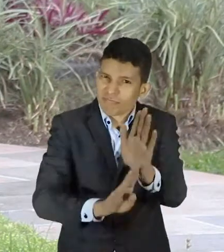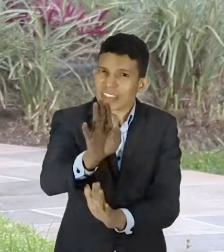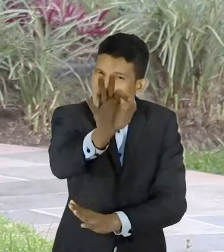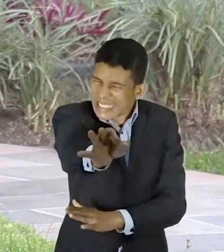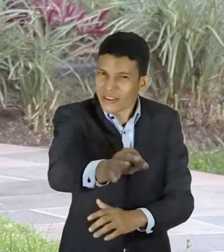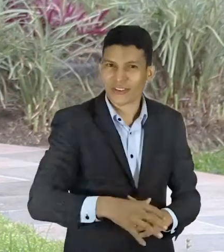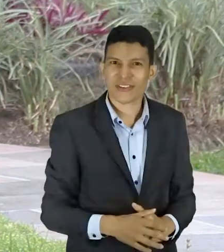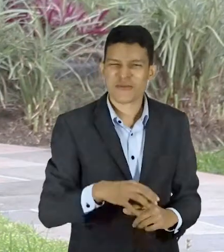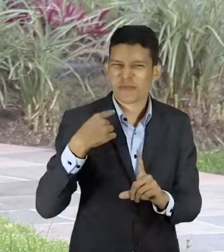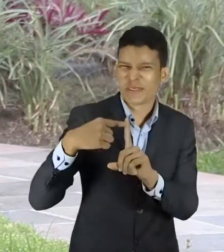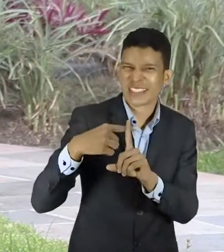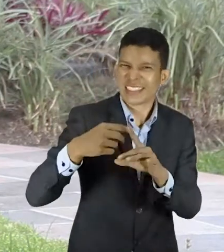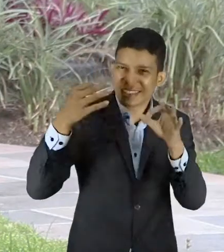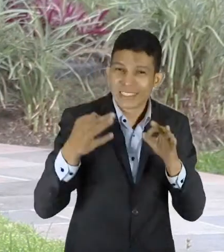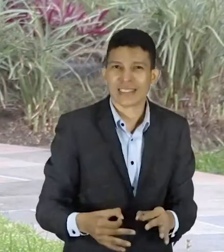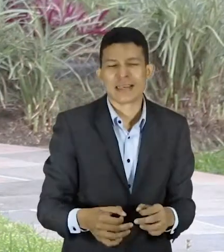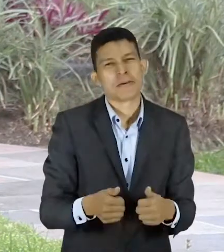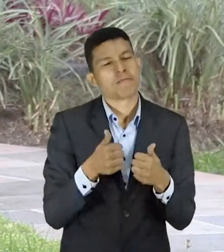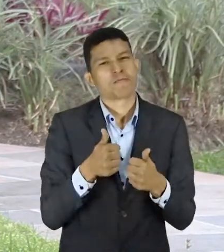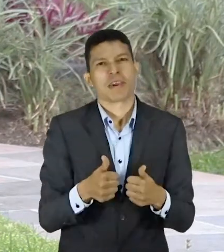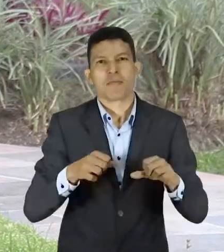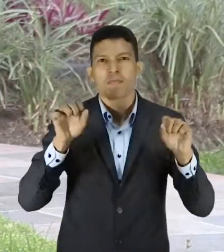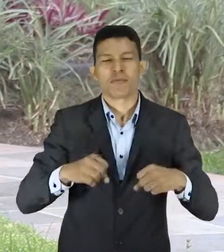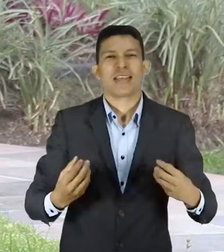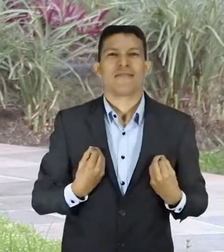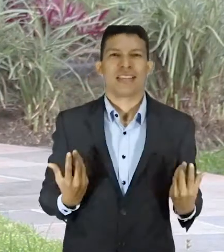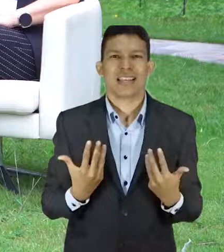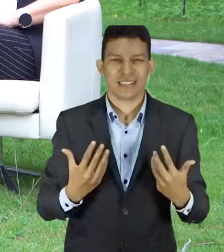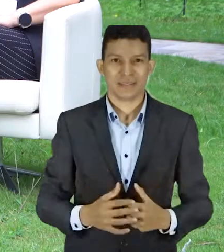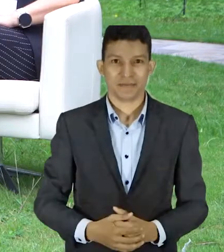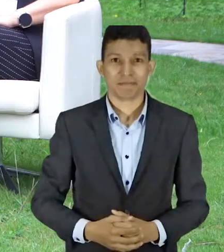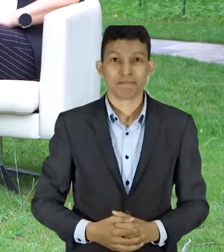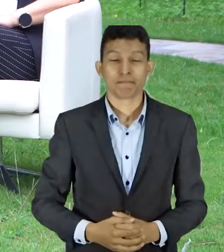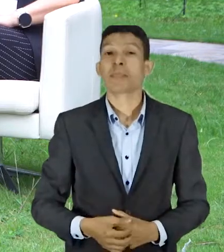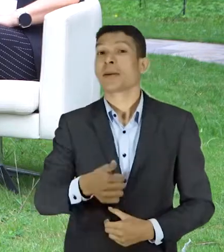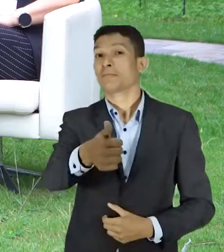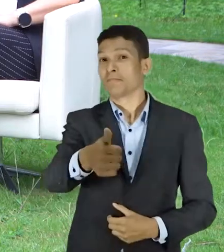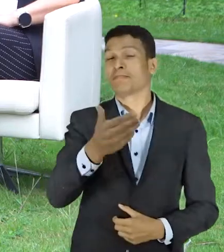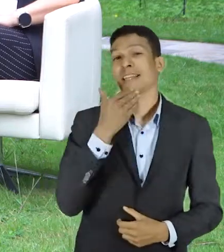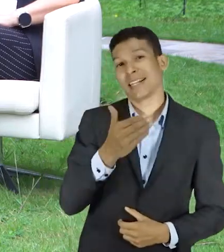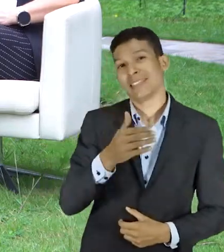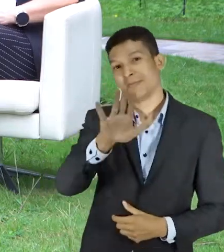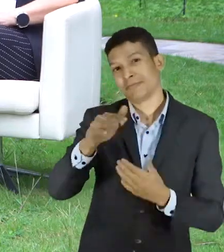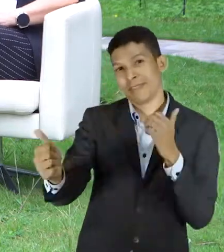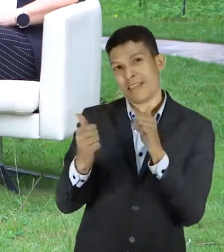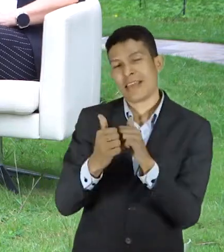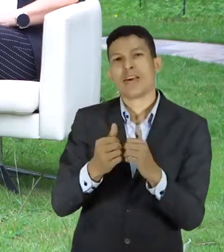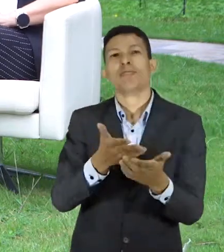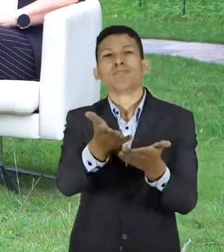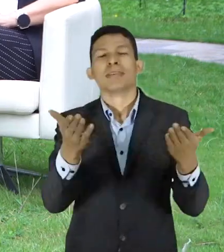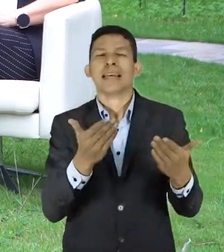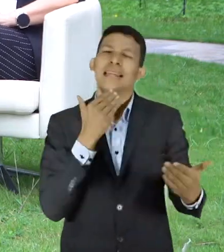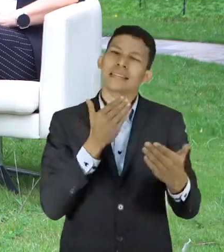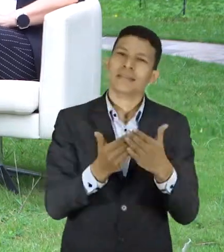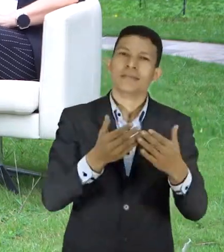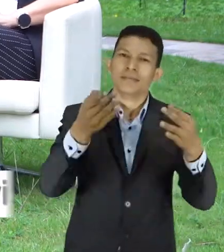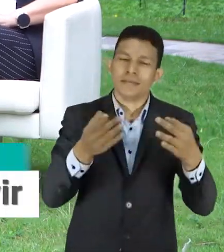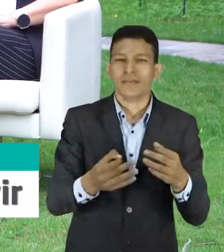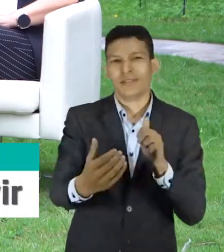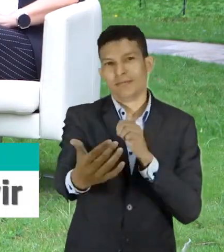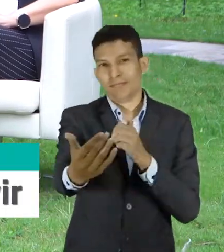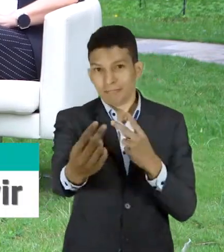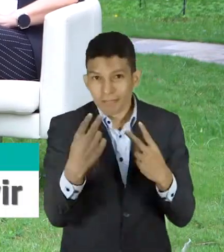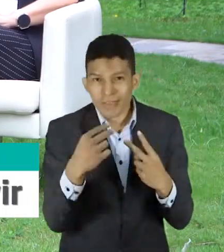Actitud positiva y muchas ganas de vivir. Bueno, María Clara, muchas gracias por acompañarnos. A ustedes, muchas gracias